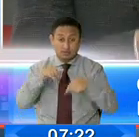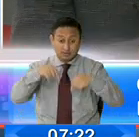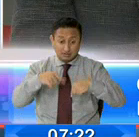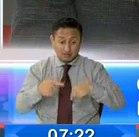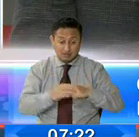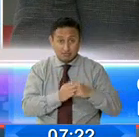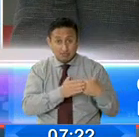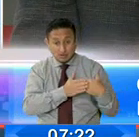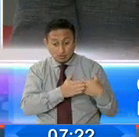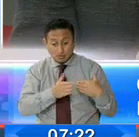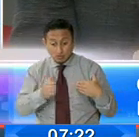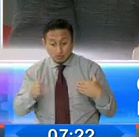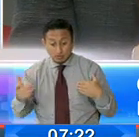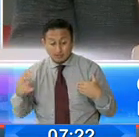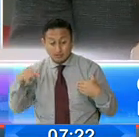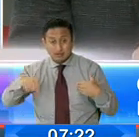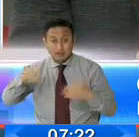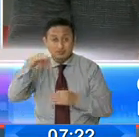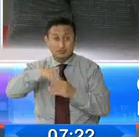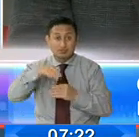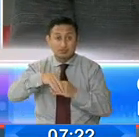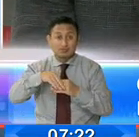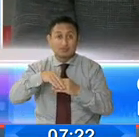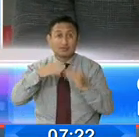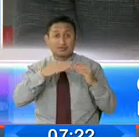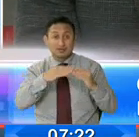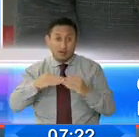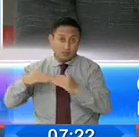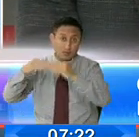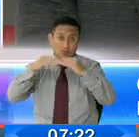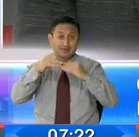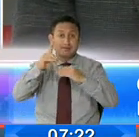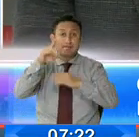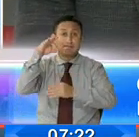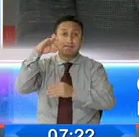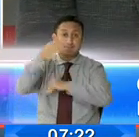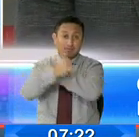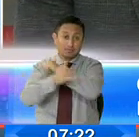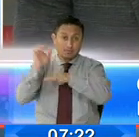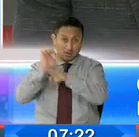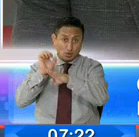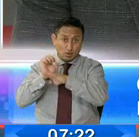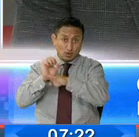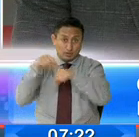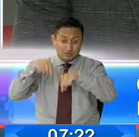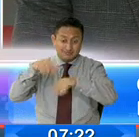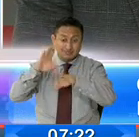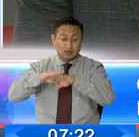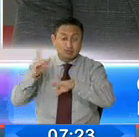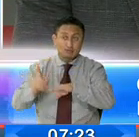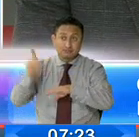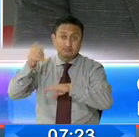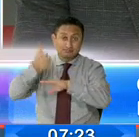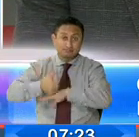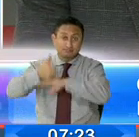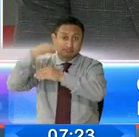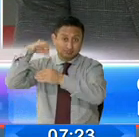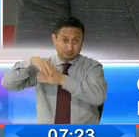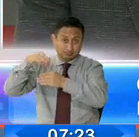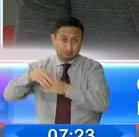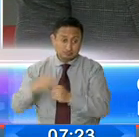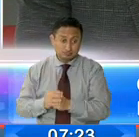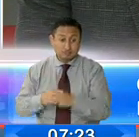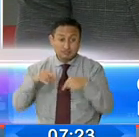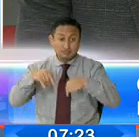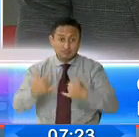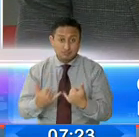en juego la democracia del país, que lamentablemente por un tema del Tribunal Contencioso Electoral se está